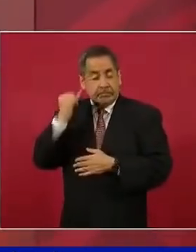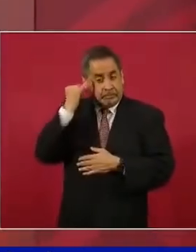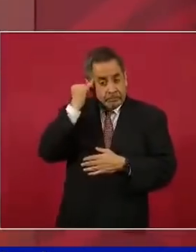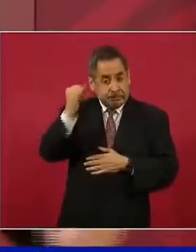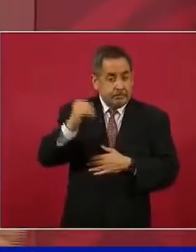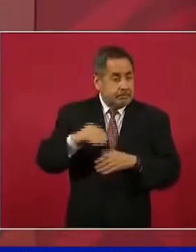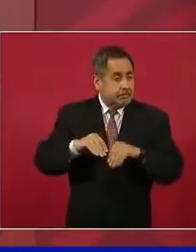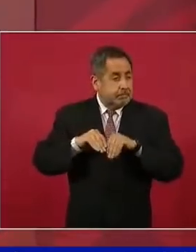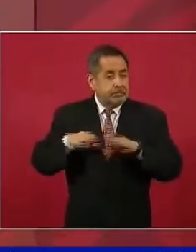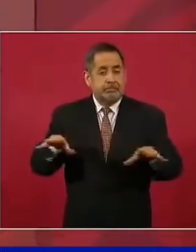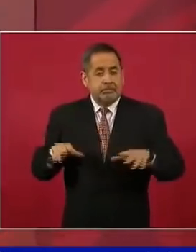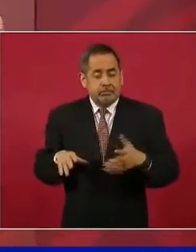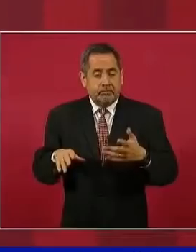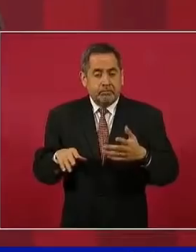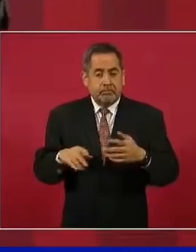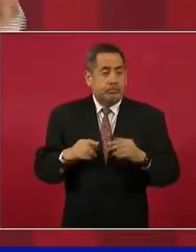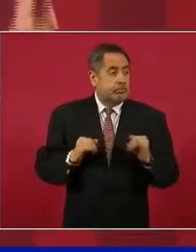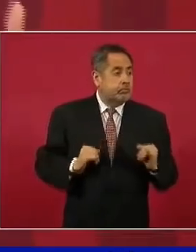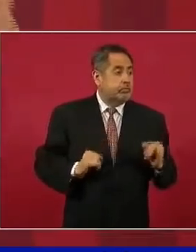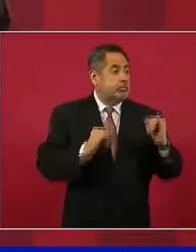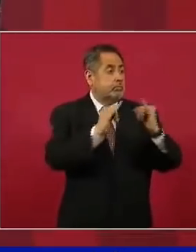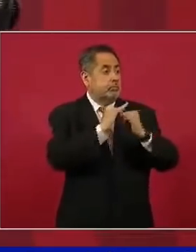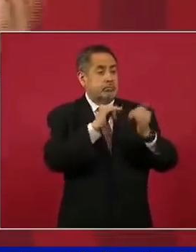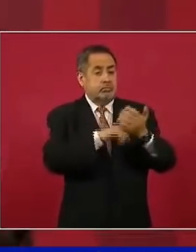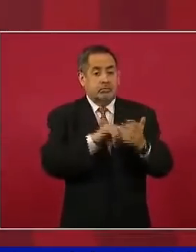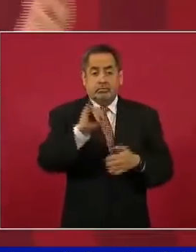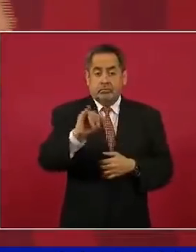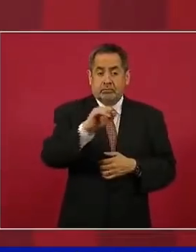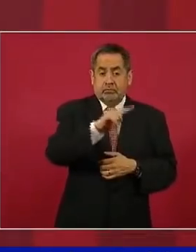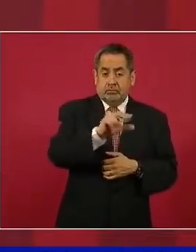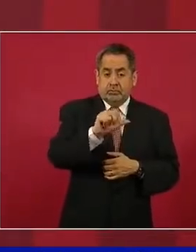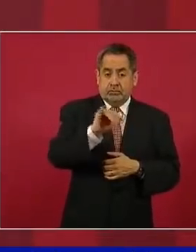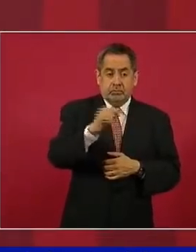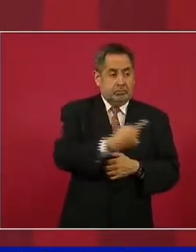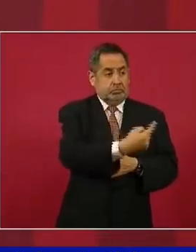imagínense, el Instituto de la Transparencia me lo prohíbe.